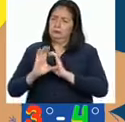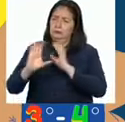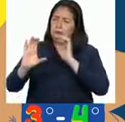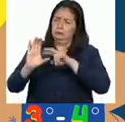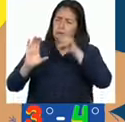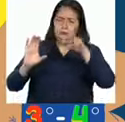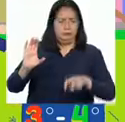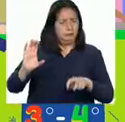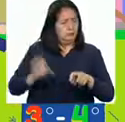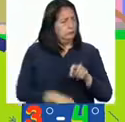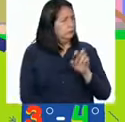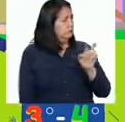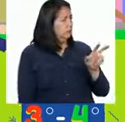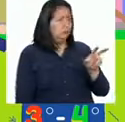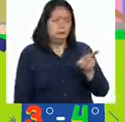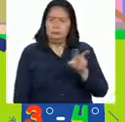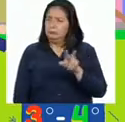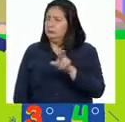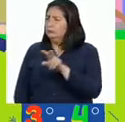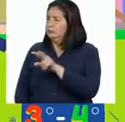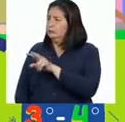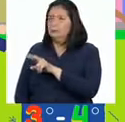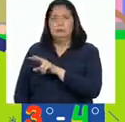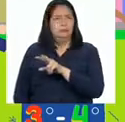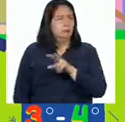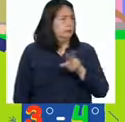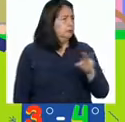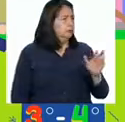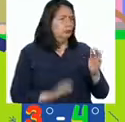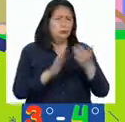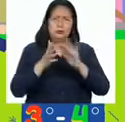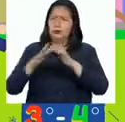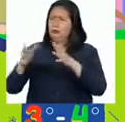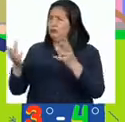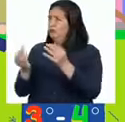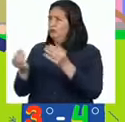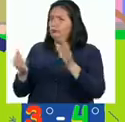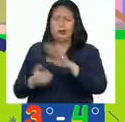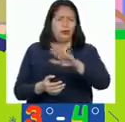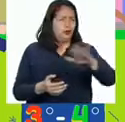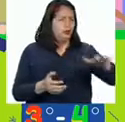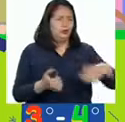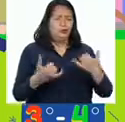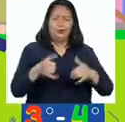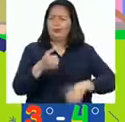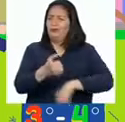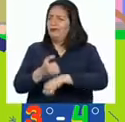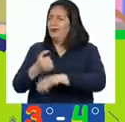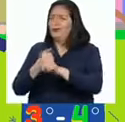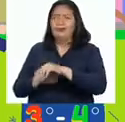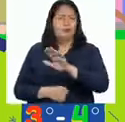bus, comienza a observar el espacio. Es una ciudad donde hay niños jugando fútbol,